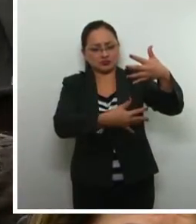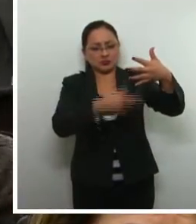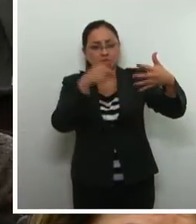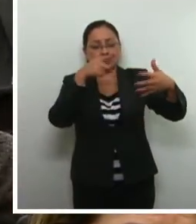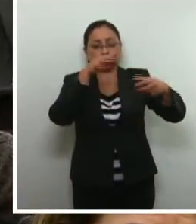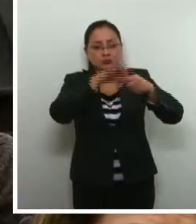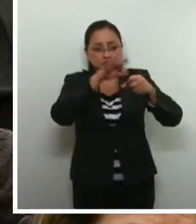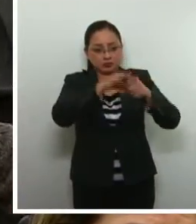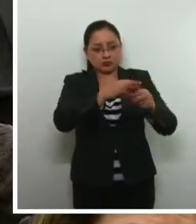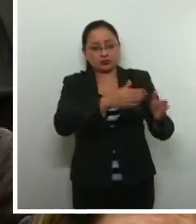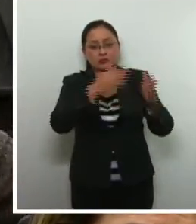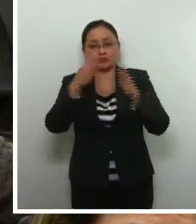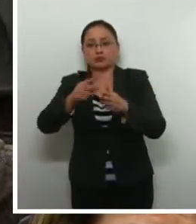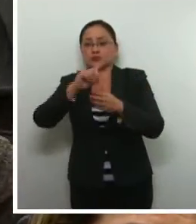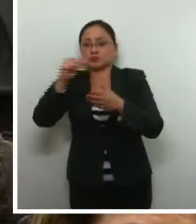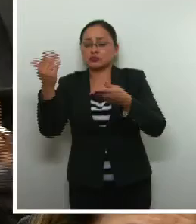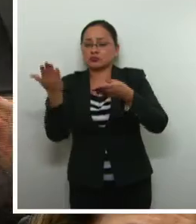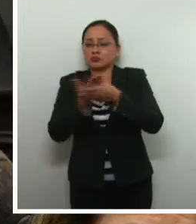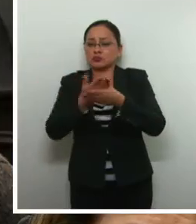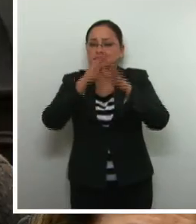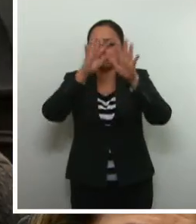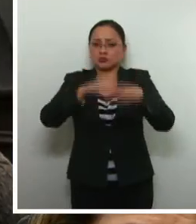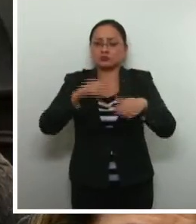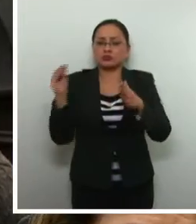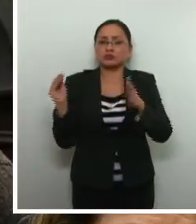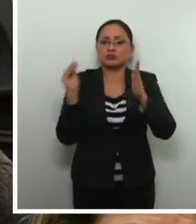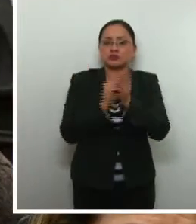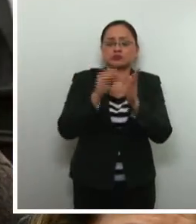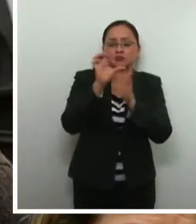usted ordenó la incorporación del texto en el artículo